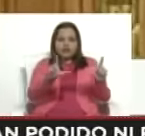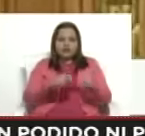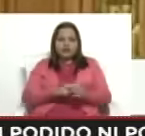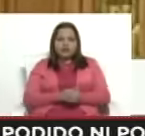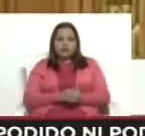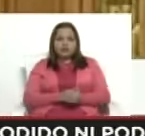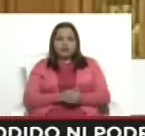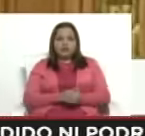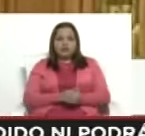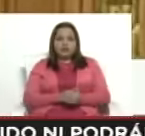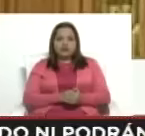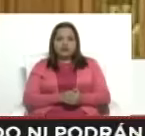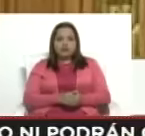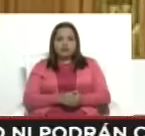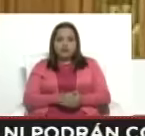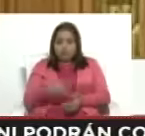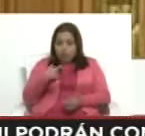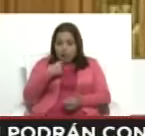Es ahí, yo llego y le digo